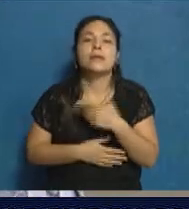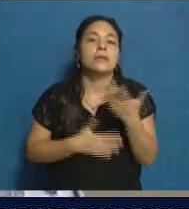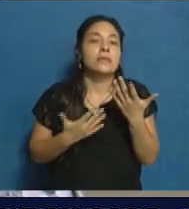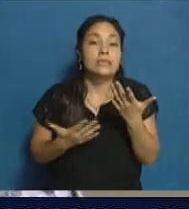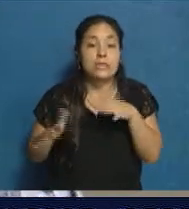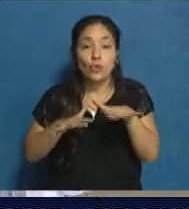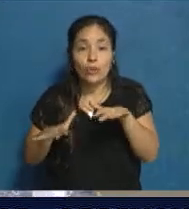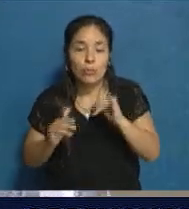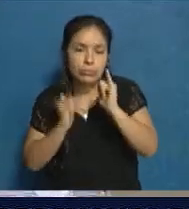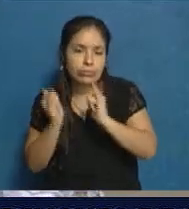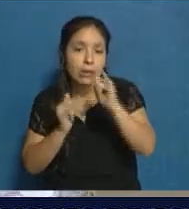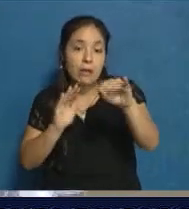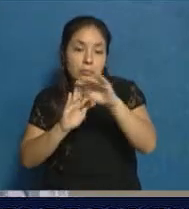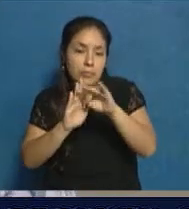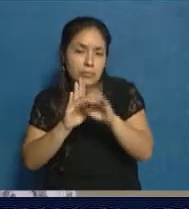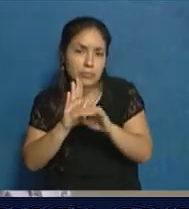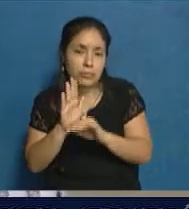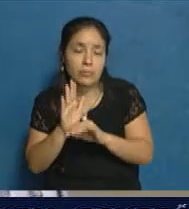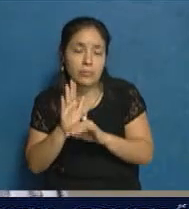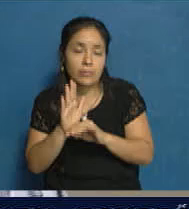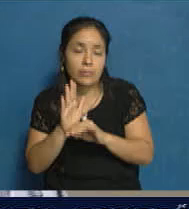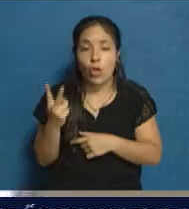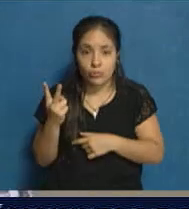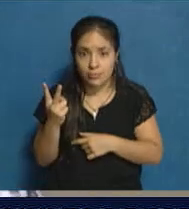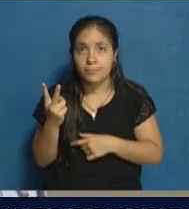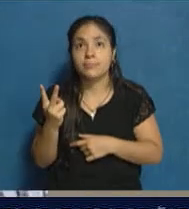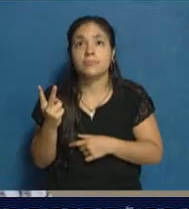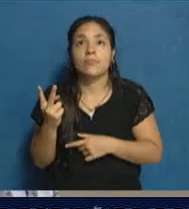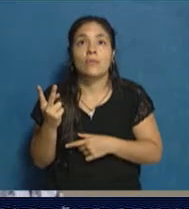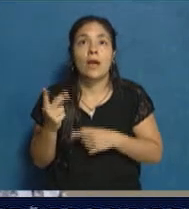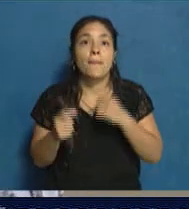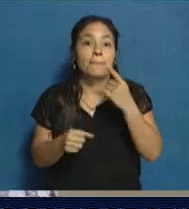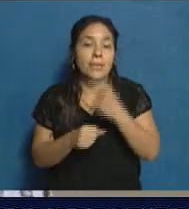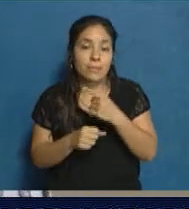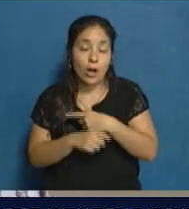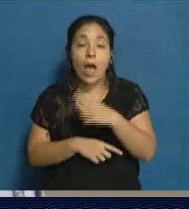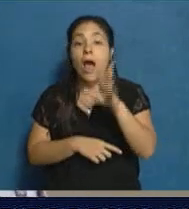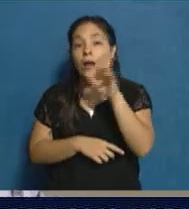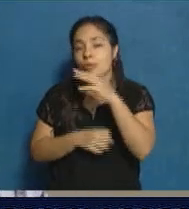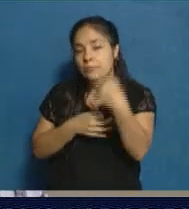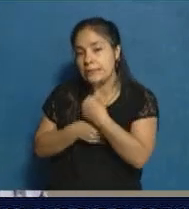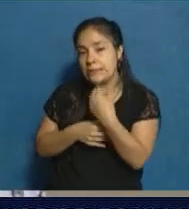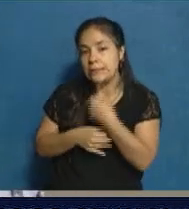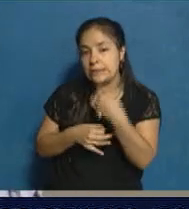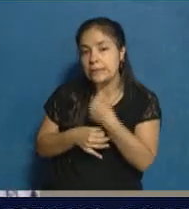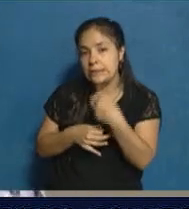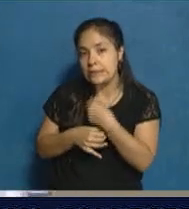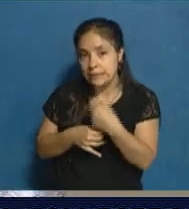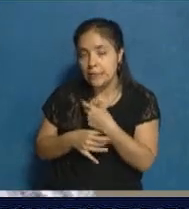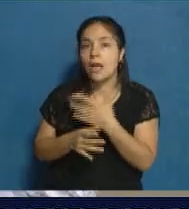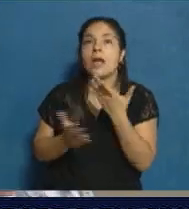que sucedió. Entonces ahí se hacen dos cosas a partir de ahí. Por un lado, se asesora a la mujer o a la persona que lo ha